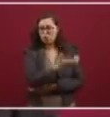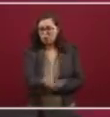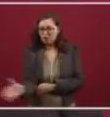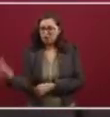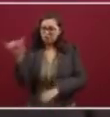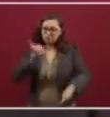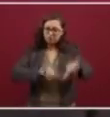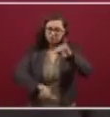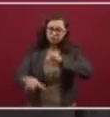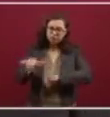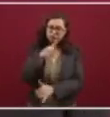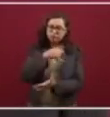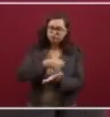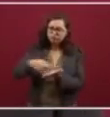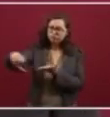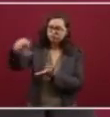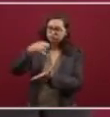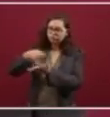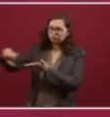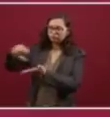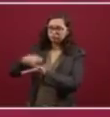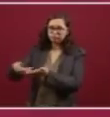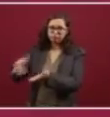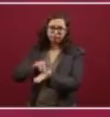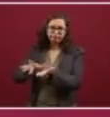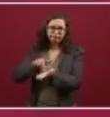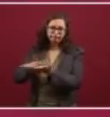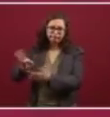ayudaría al campo,